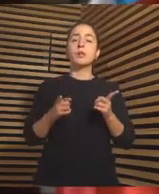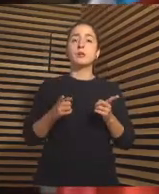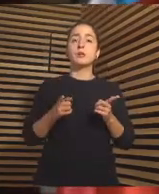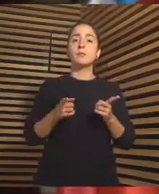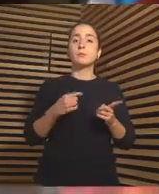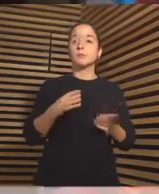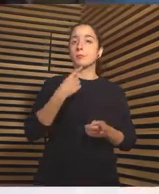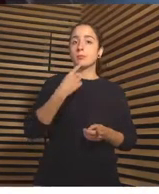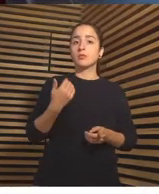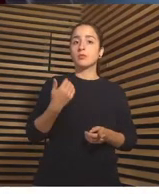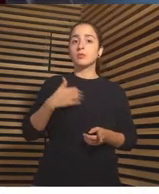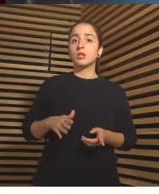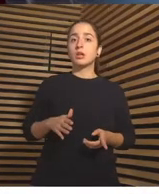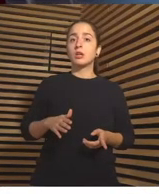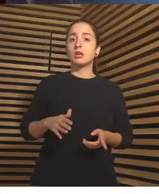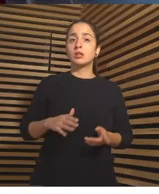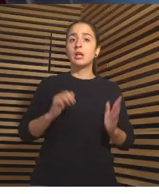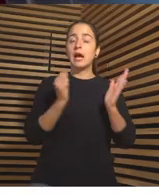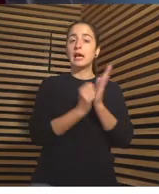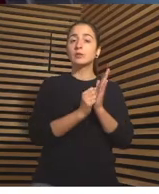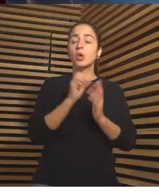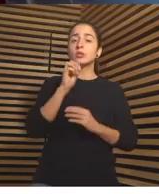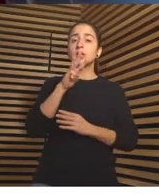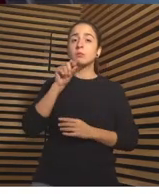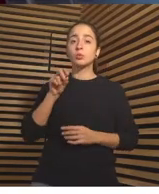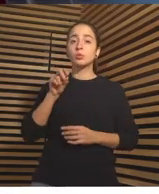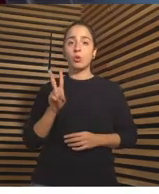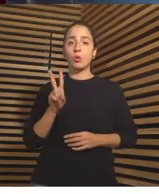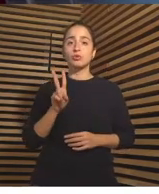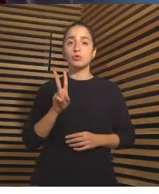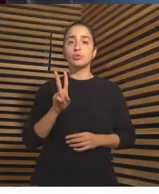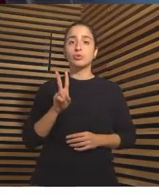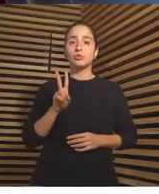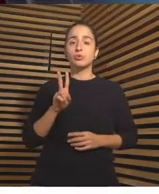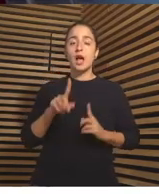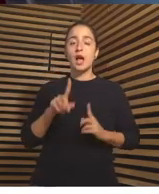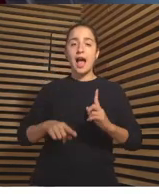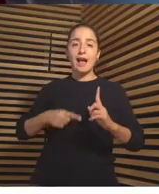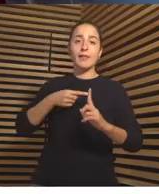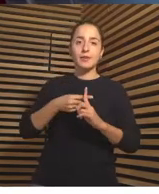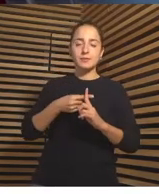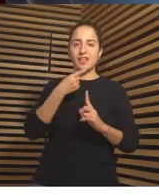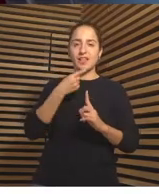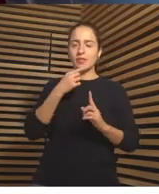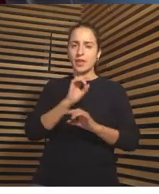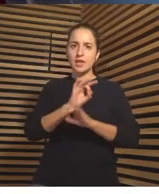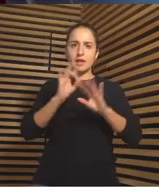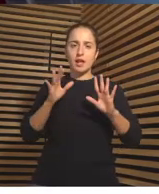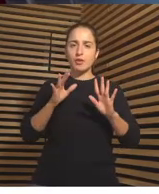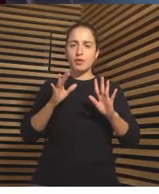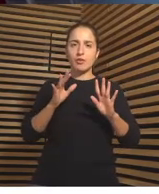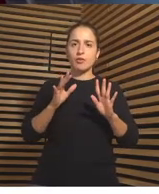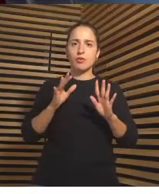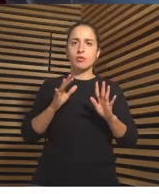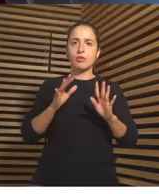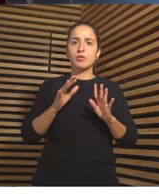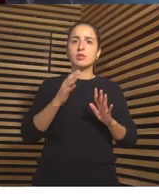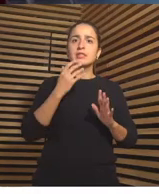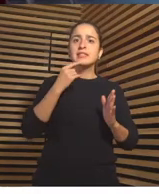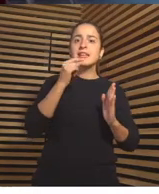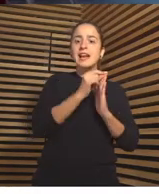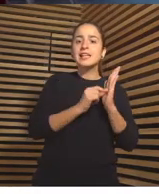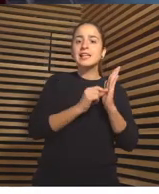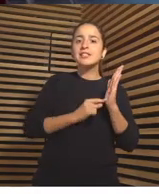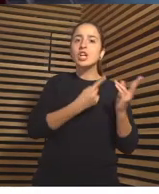en el artículo 13.2, además especifica que la mera concurrencia de los requisitos necesarios para